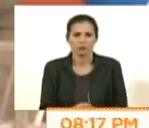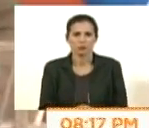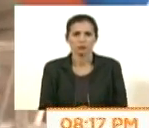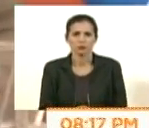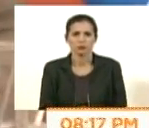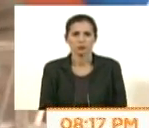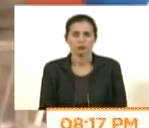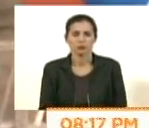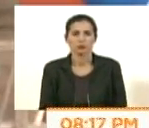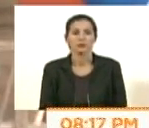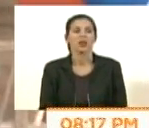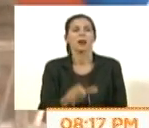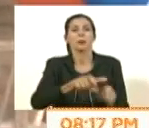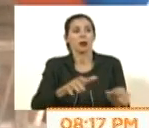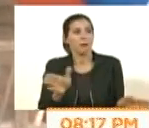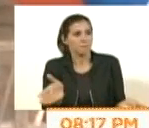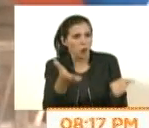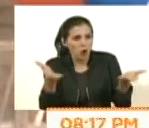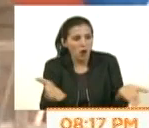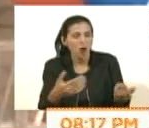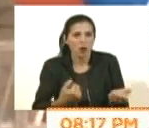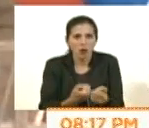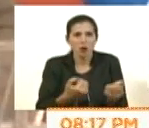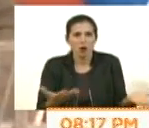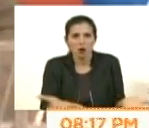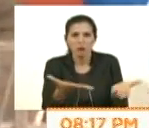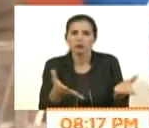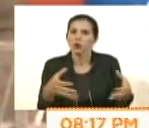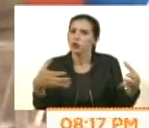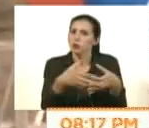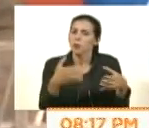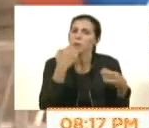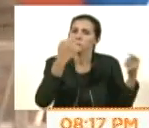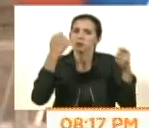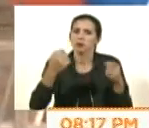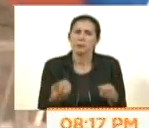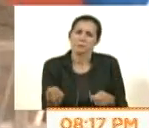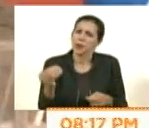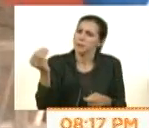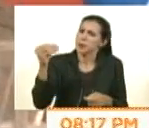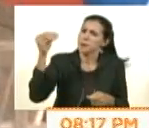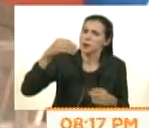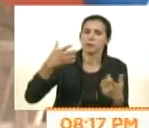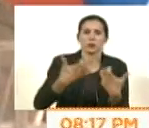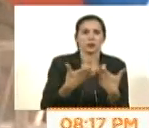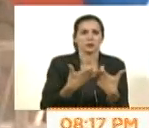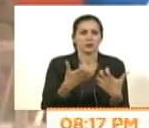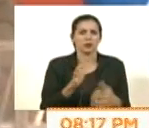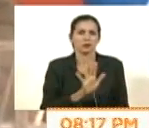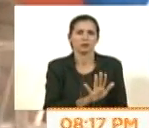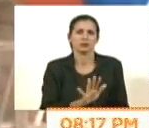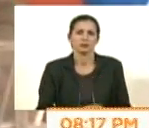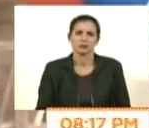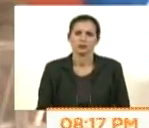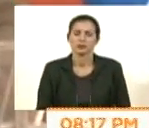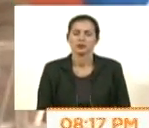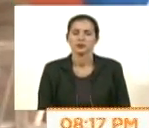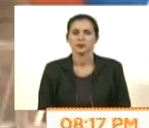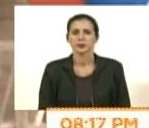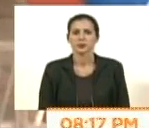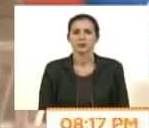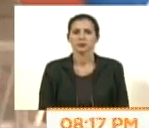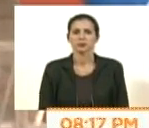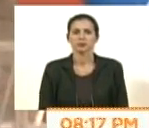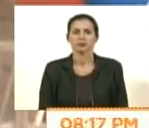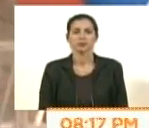a estos manifestantes a seguir aumentando la espiral de violencia en esa zona, y